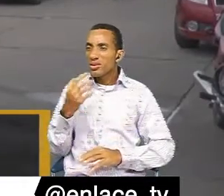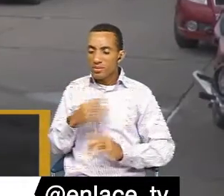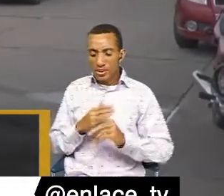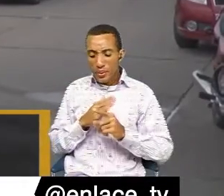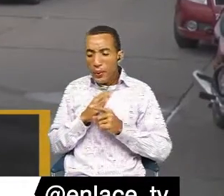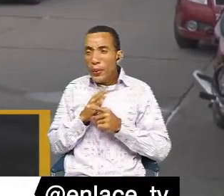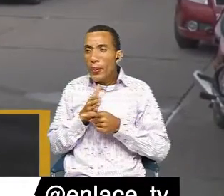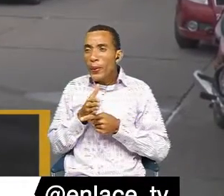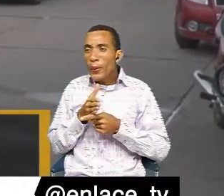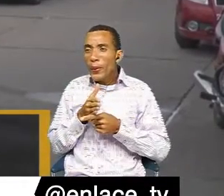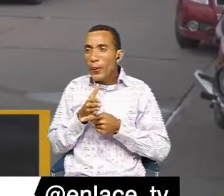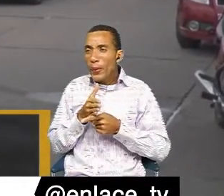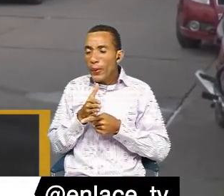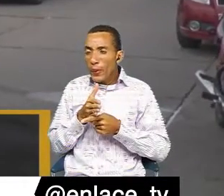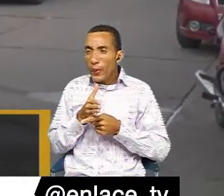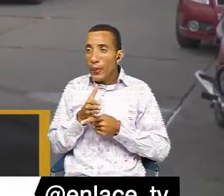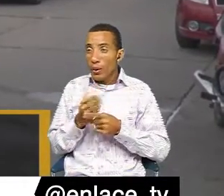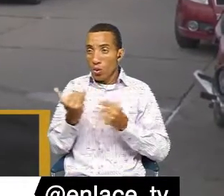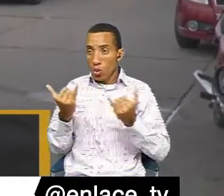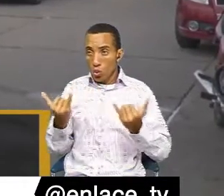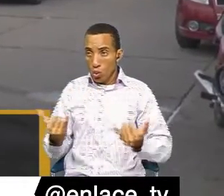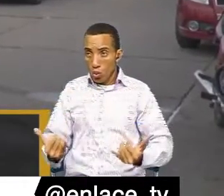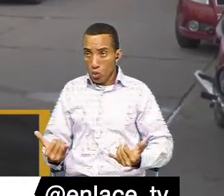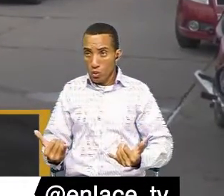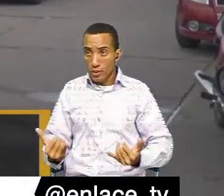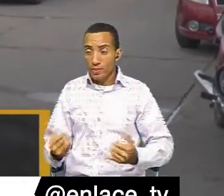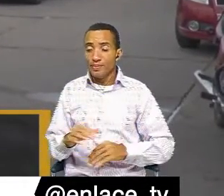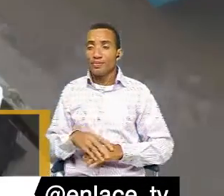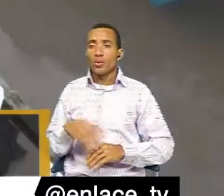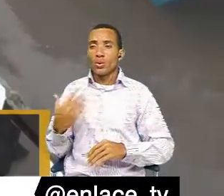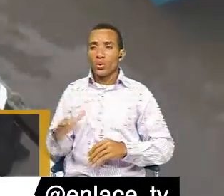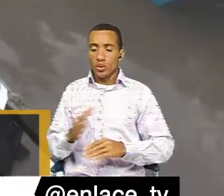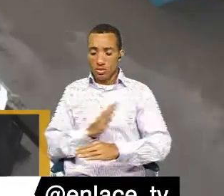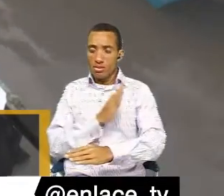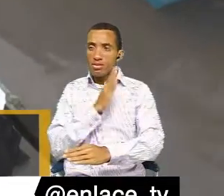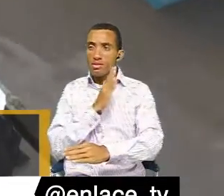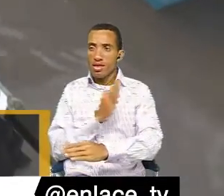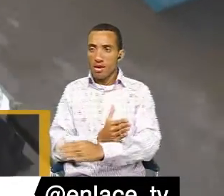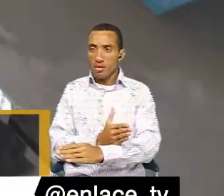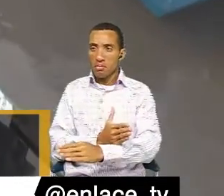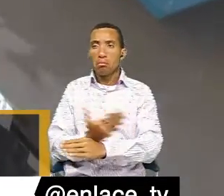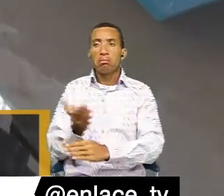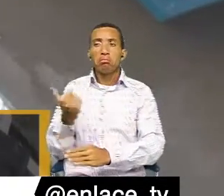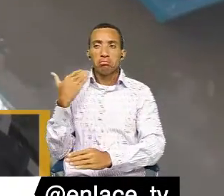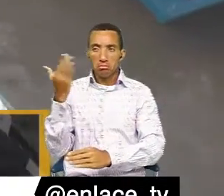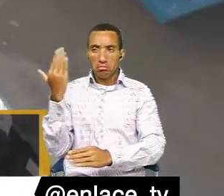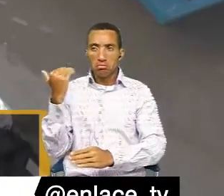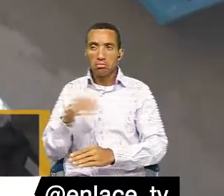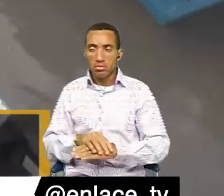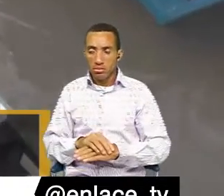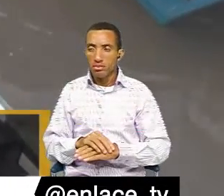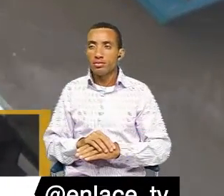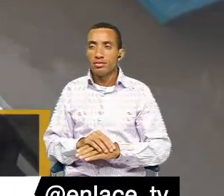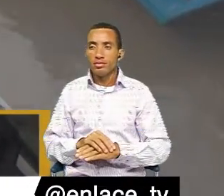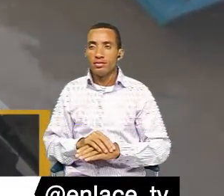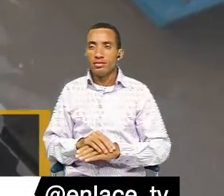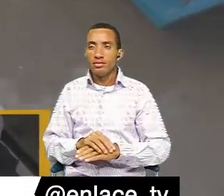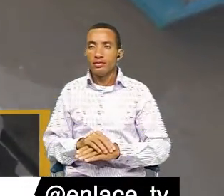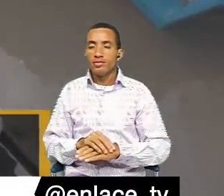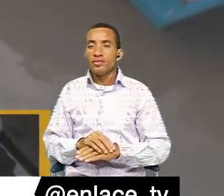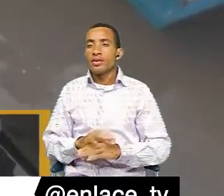muy pullita. Pero el pescado que en el día de hoy está, es un pescado que está, tiene un tamaño bueno,